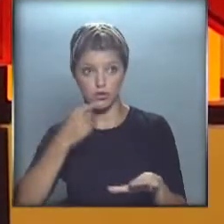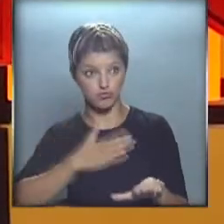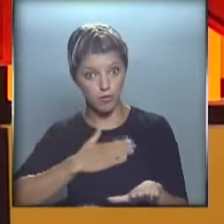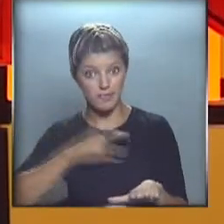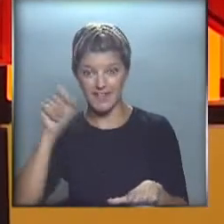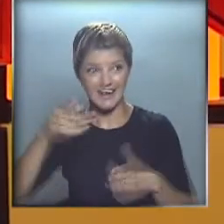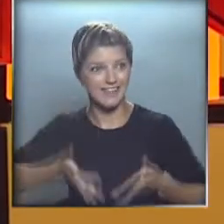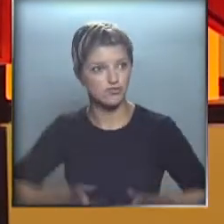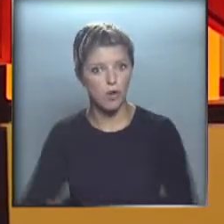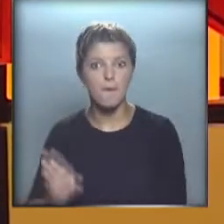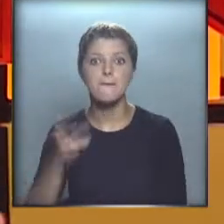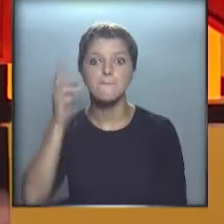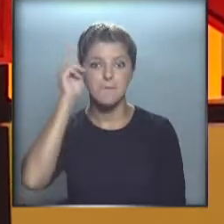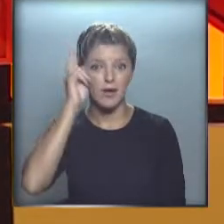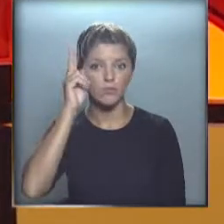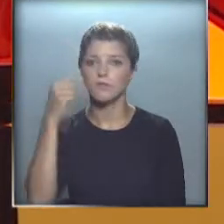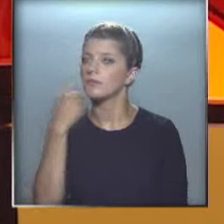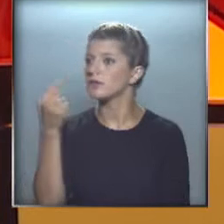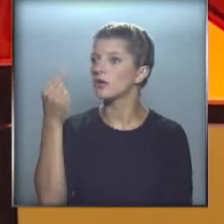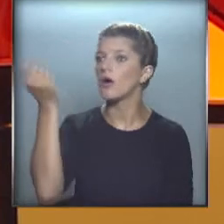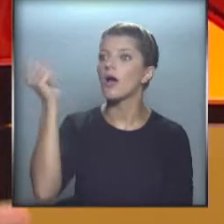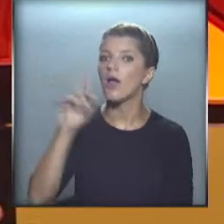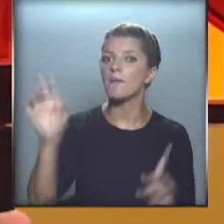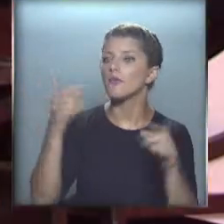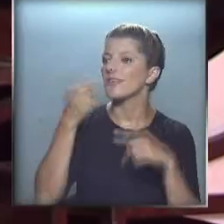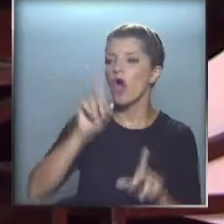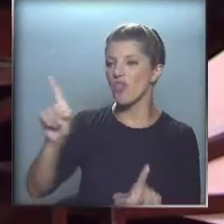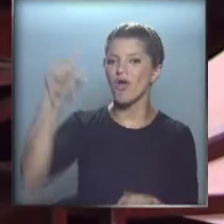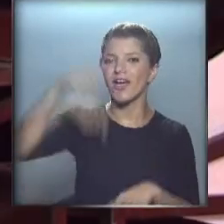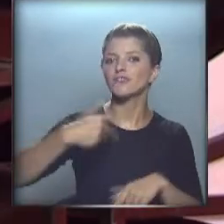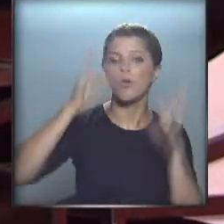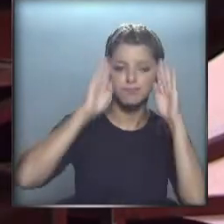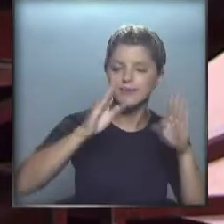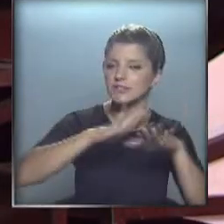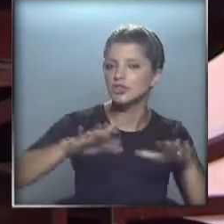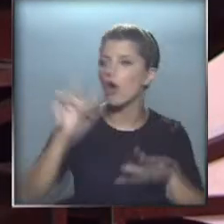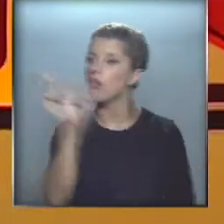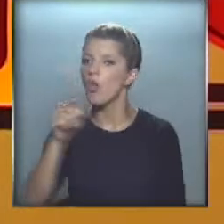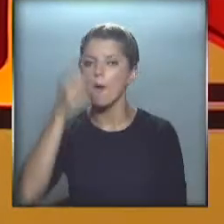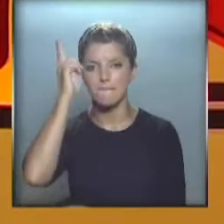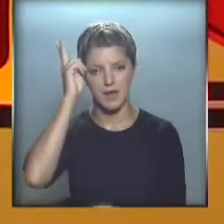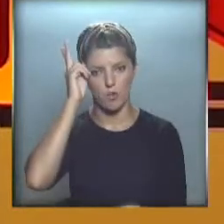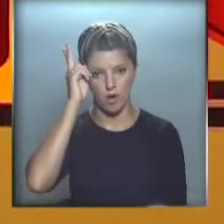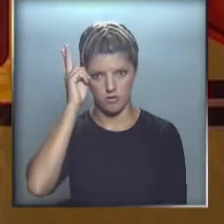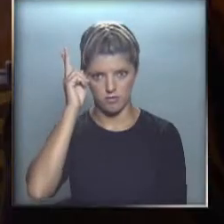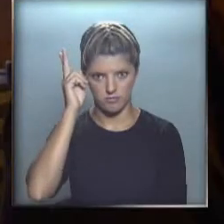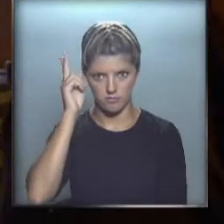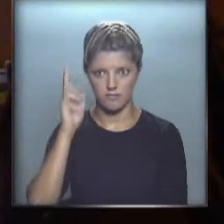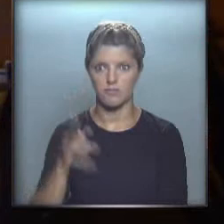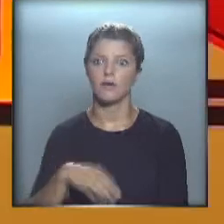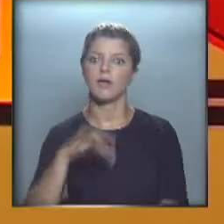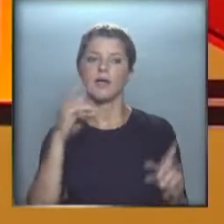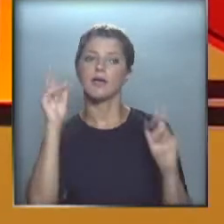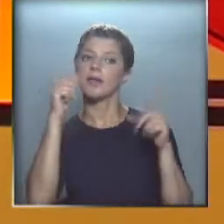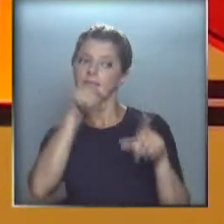Y la profesora dijo, no, es para chicos, no para peruanos. Así que... ¡Ah, dijo, bueno! Sí, ahí eso va igual. La denuncia, ¿eh? Ahí sí, va sí, la eso